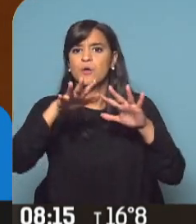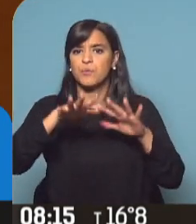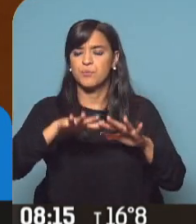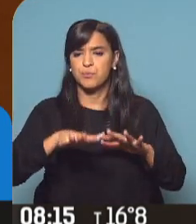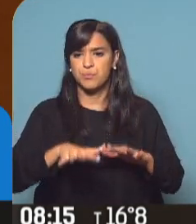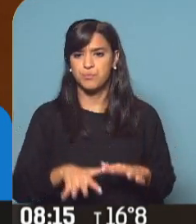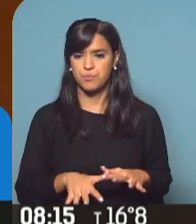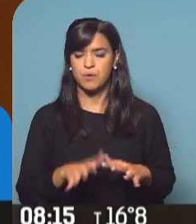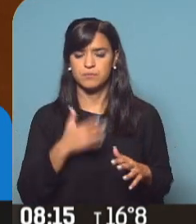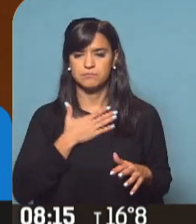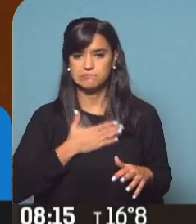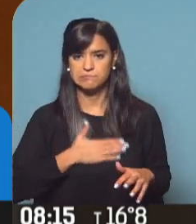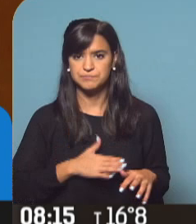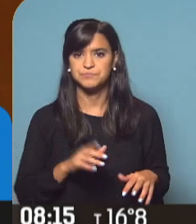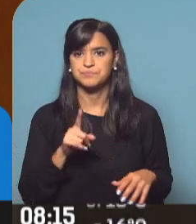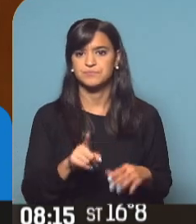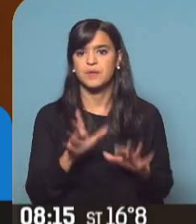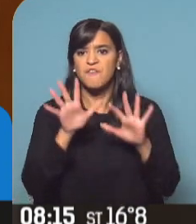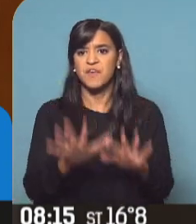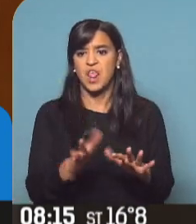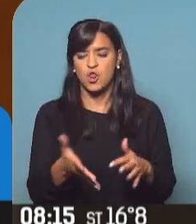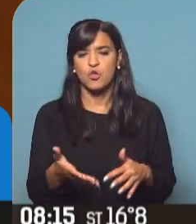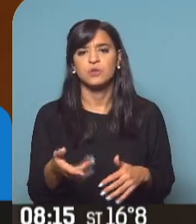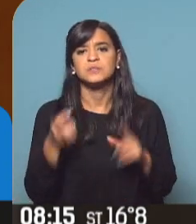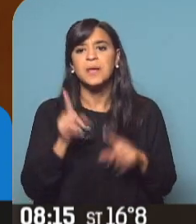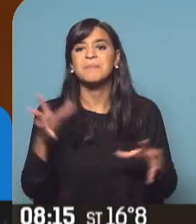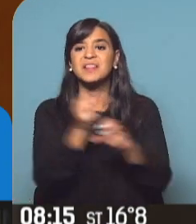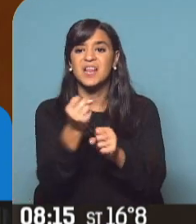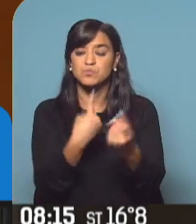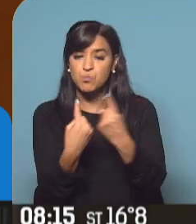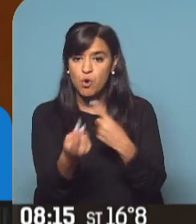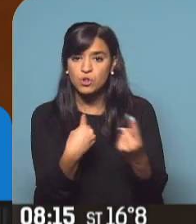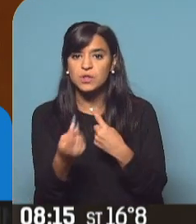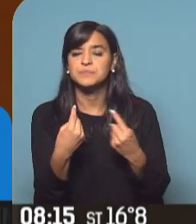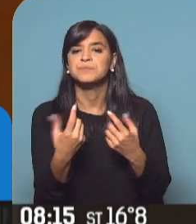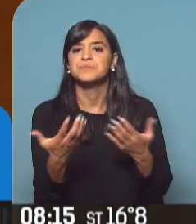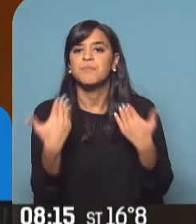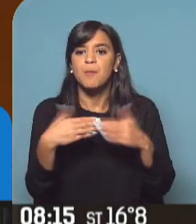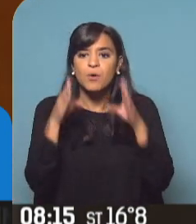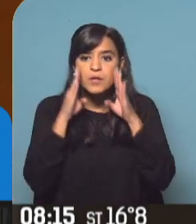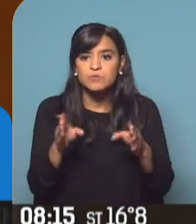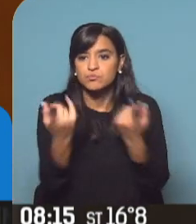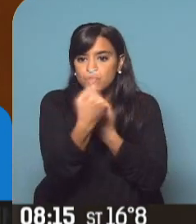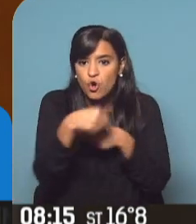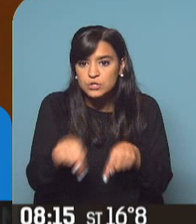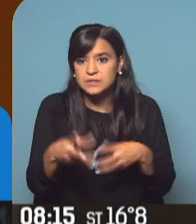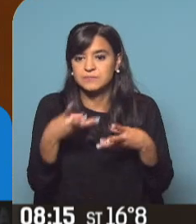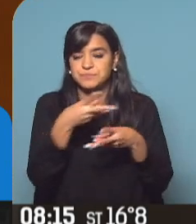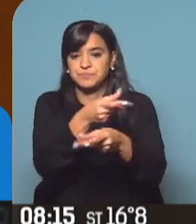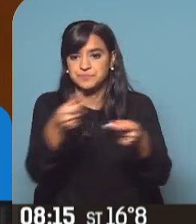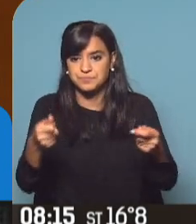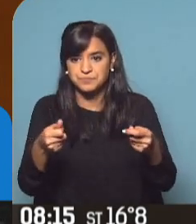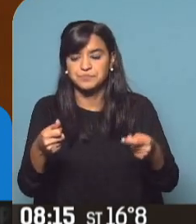disponible oxígeno a partir del freno incluso de transporte público para poder dedicar a bienes o sea para que poder un